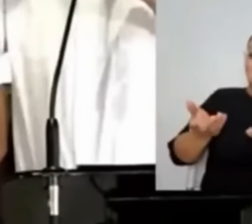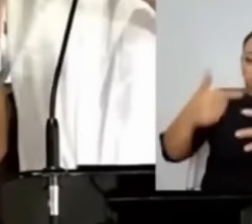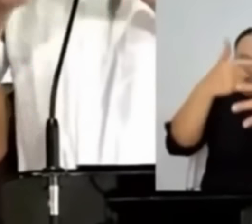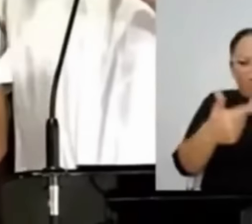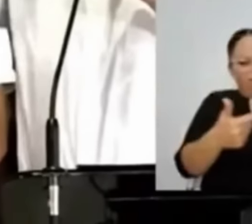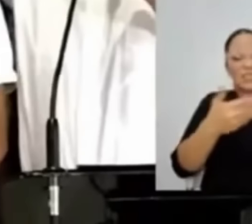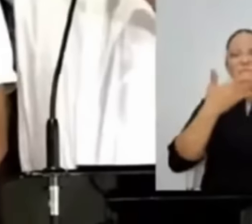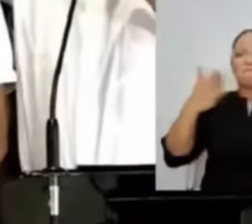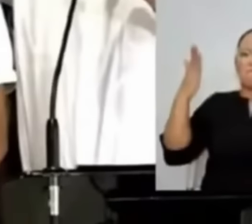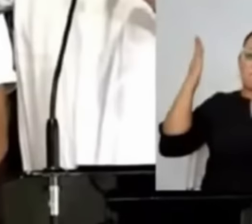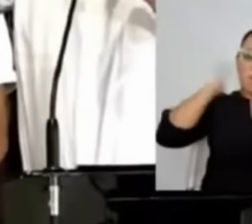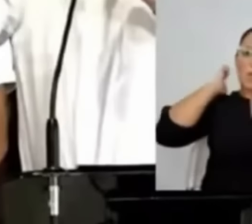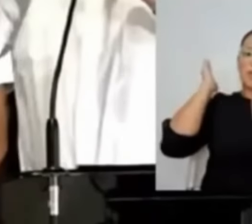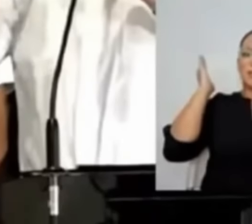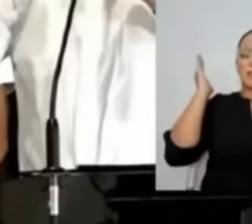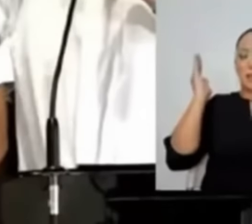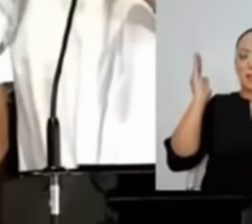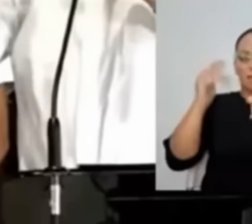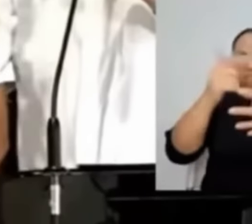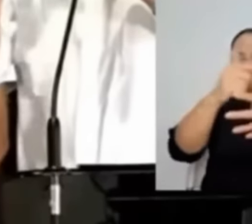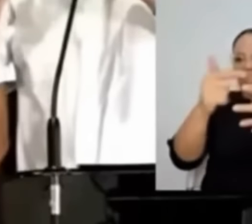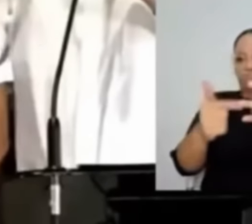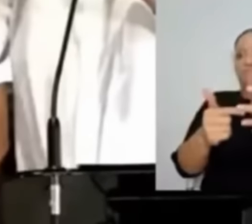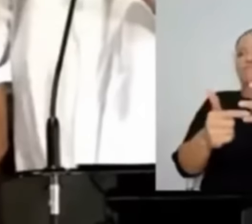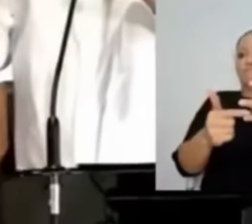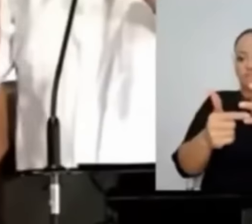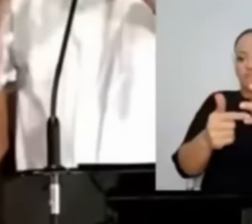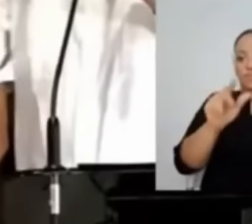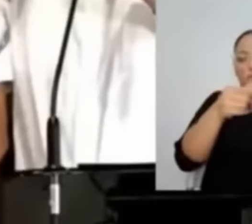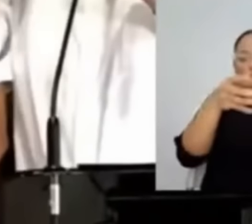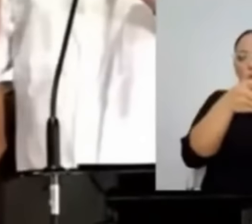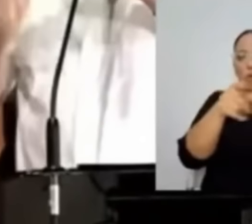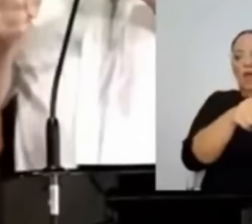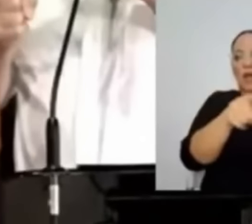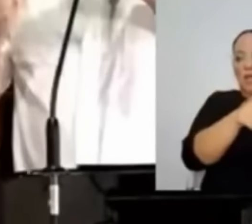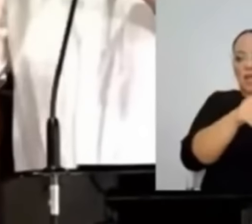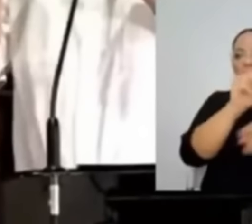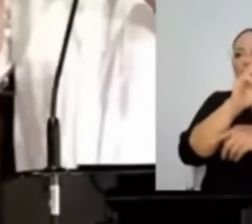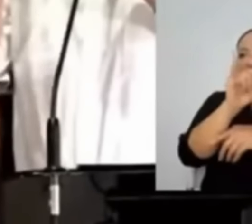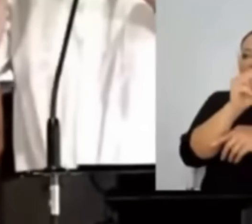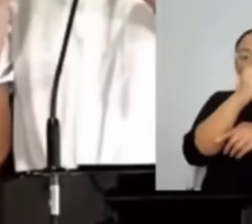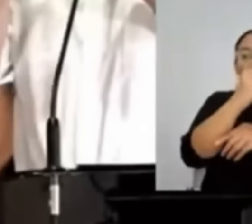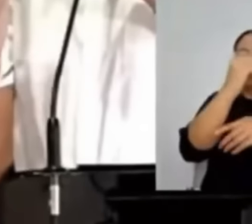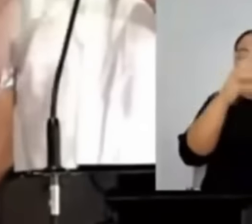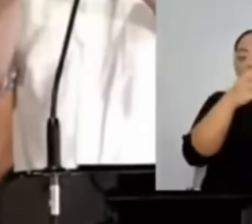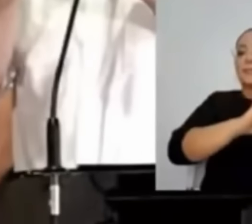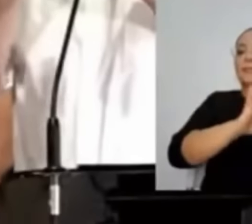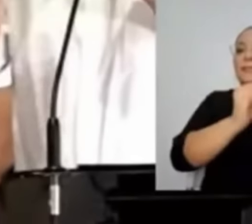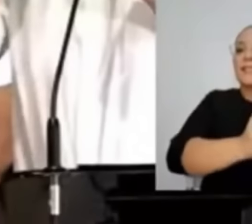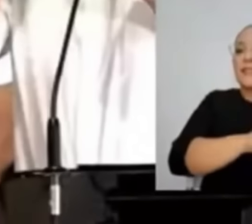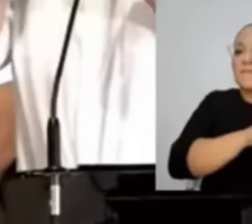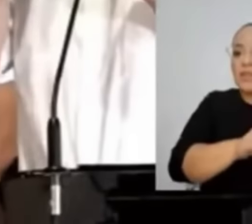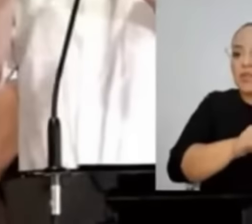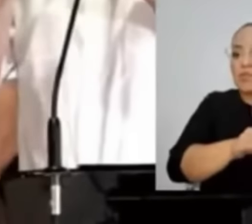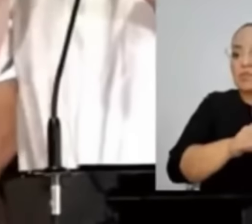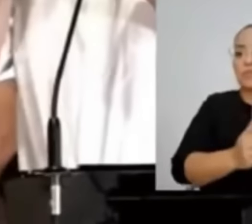de Arias, de la monarquía de los hermanitos Arias, llegó a su fin,